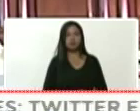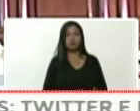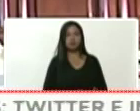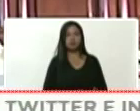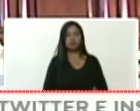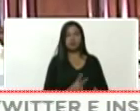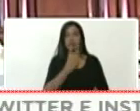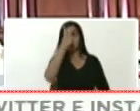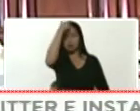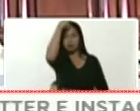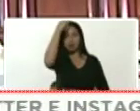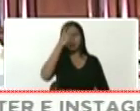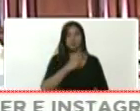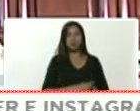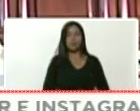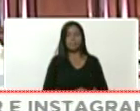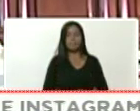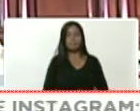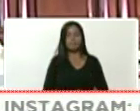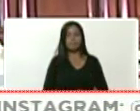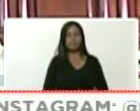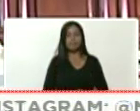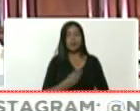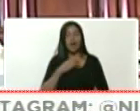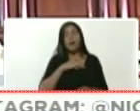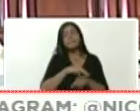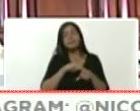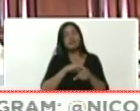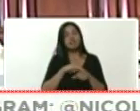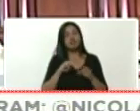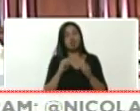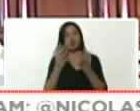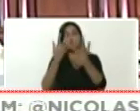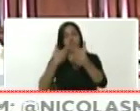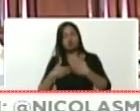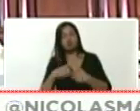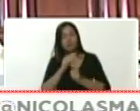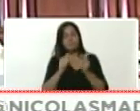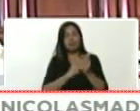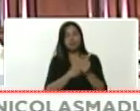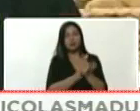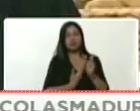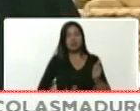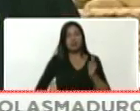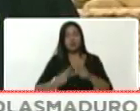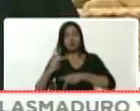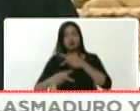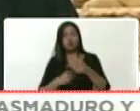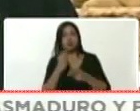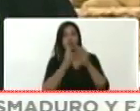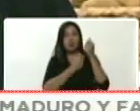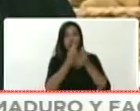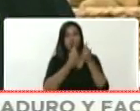Tarek El Aissami, ministro de Industria y vicepresidente productivo de la economía.